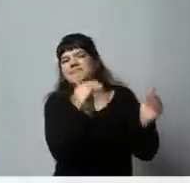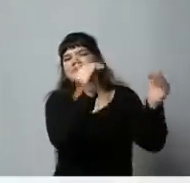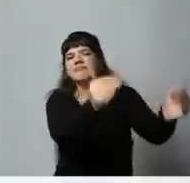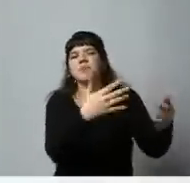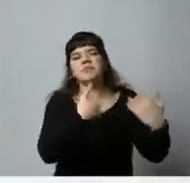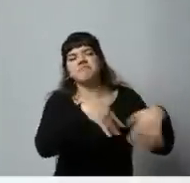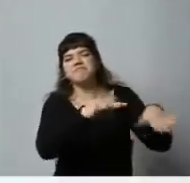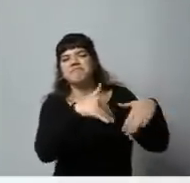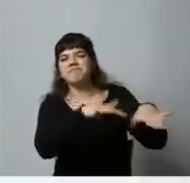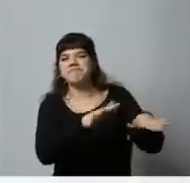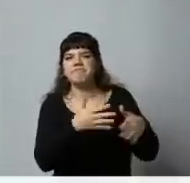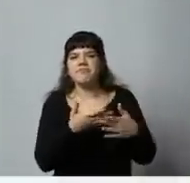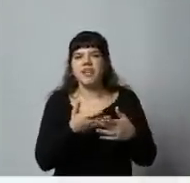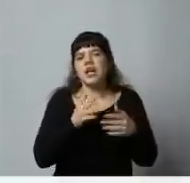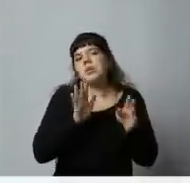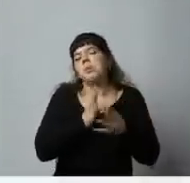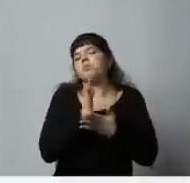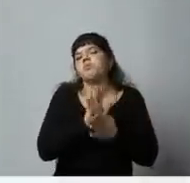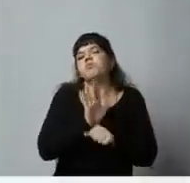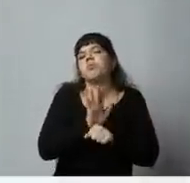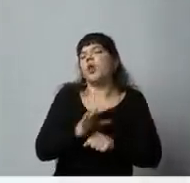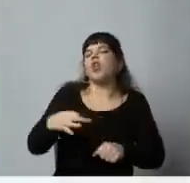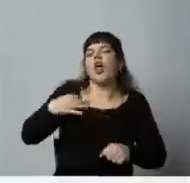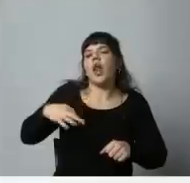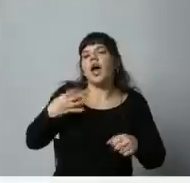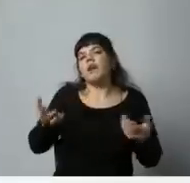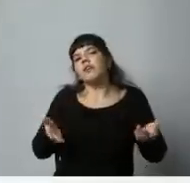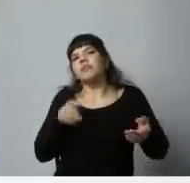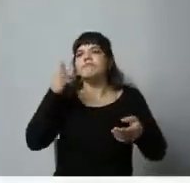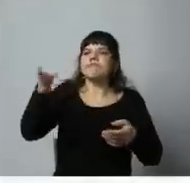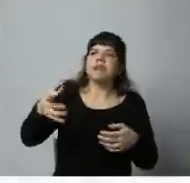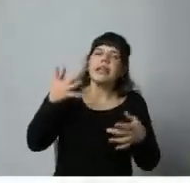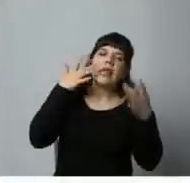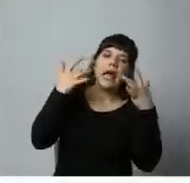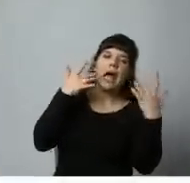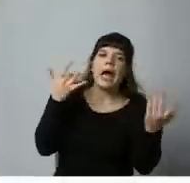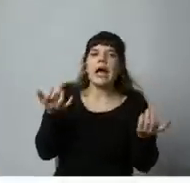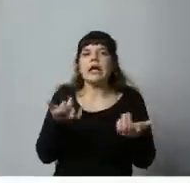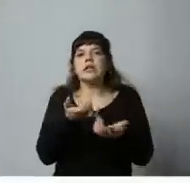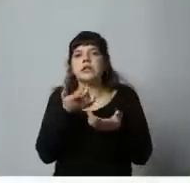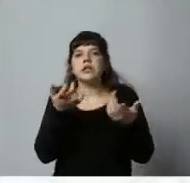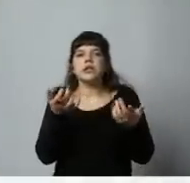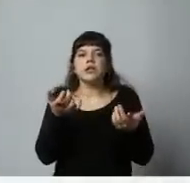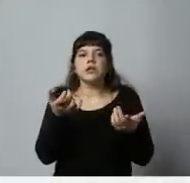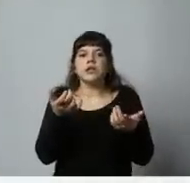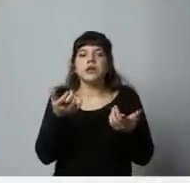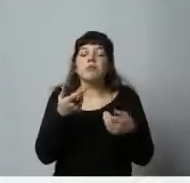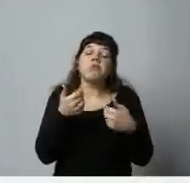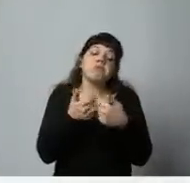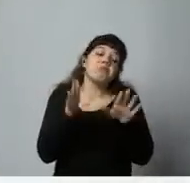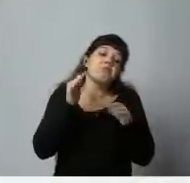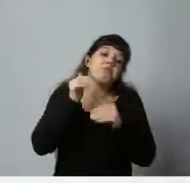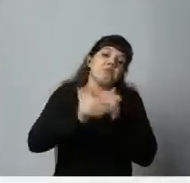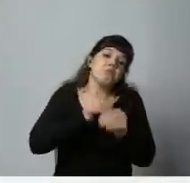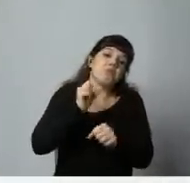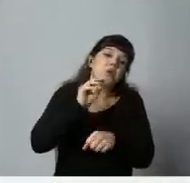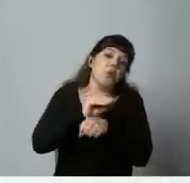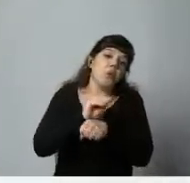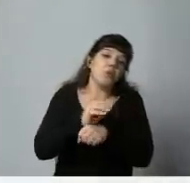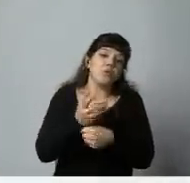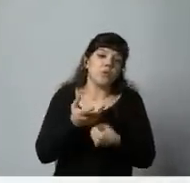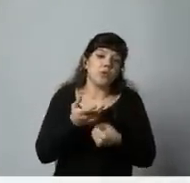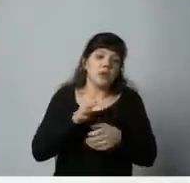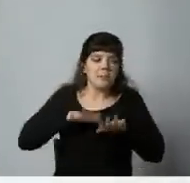lo que toda la vida fueron haciendo militando haciendo los teatros construyendo haciendo la cultura al homo propio a